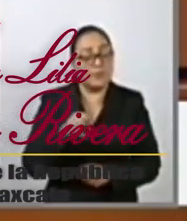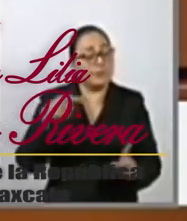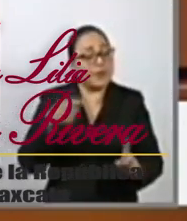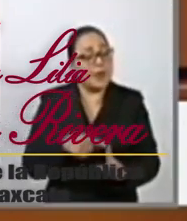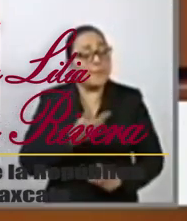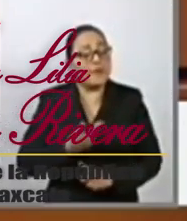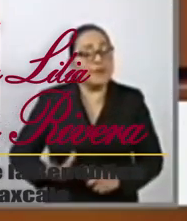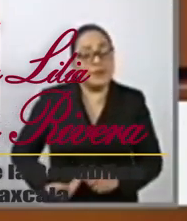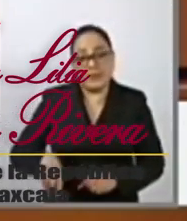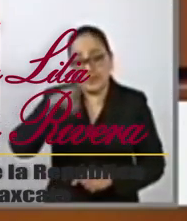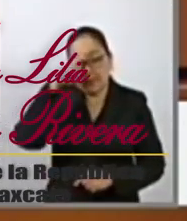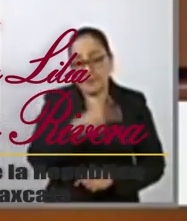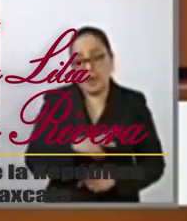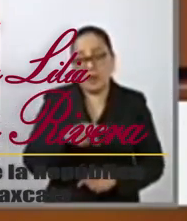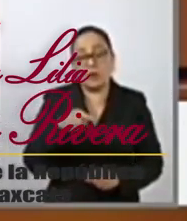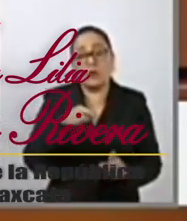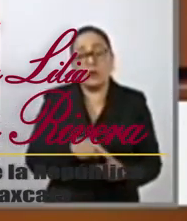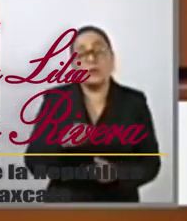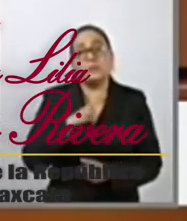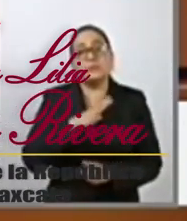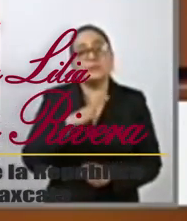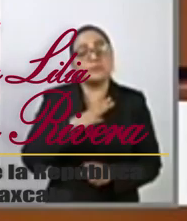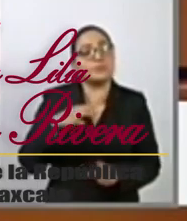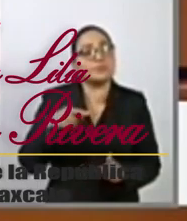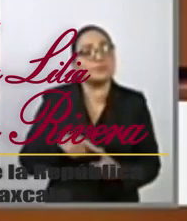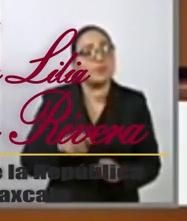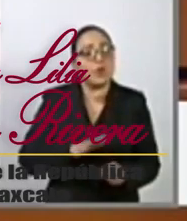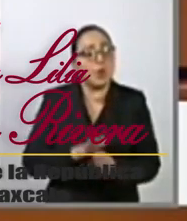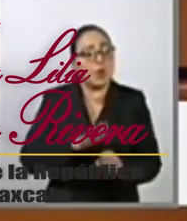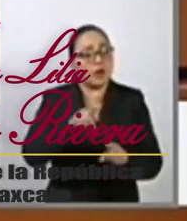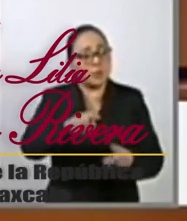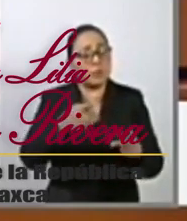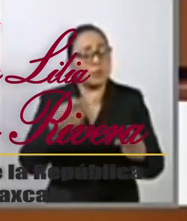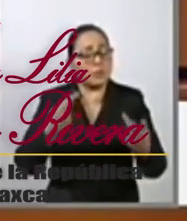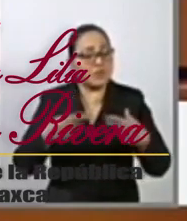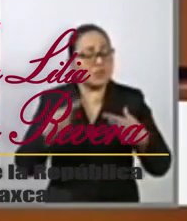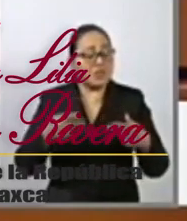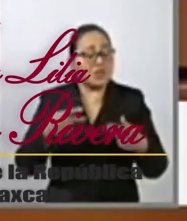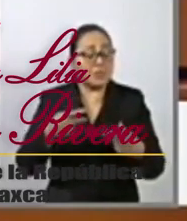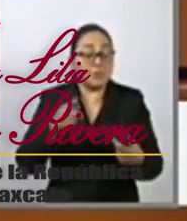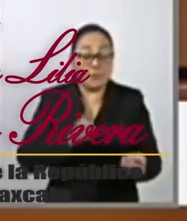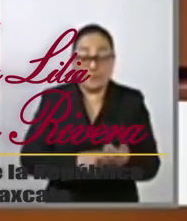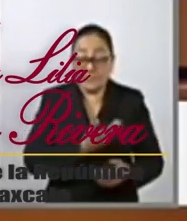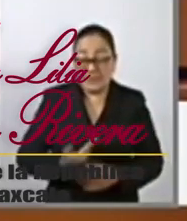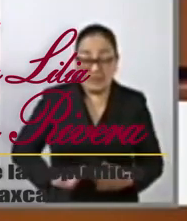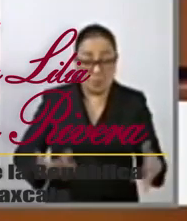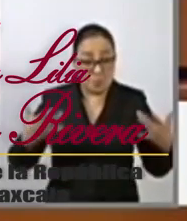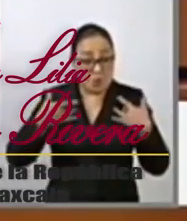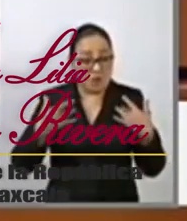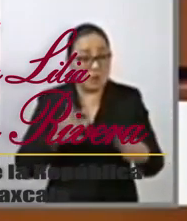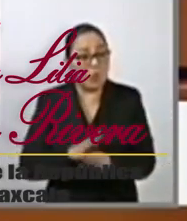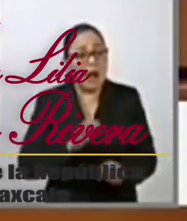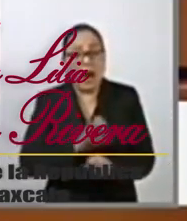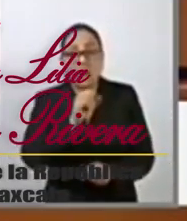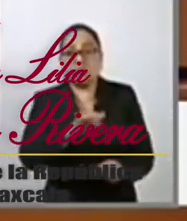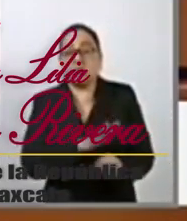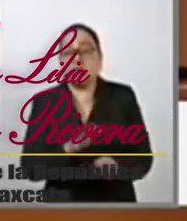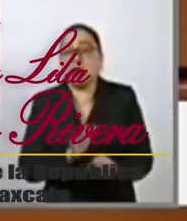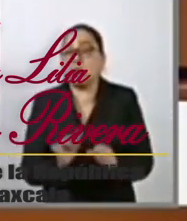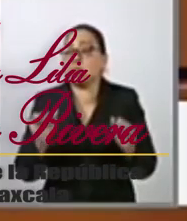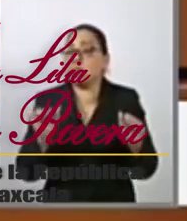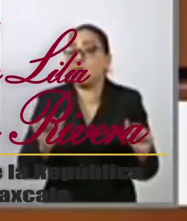República en cuanto a que la inmunidad presidencial es un privilegio que se ha convertido en una verdadera excepción jurídica al principio